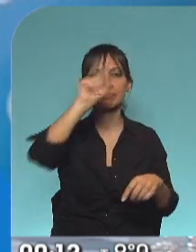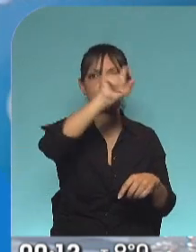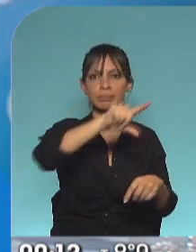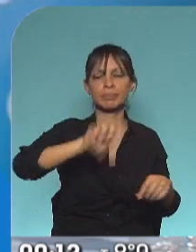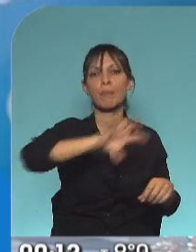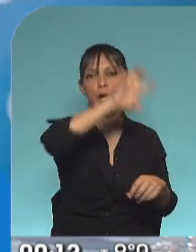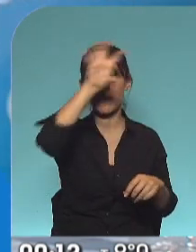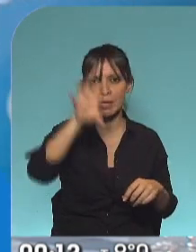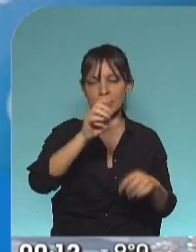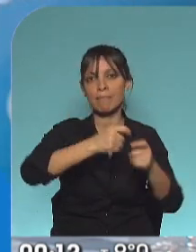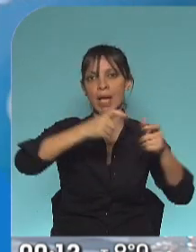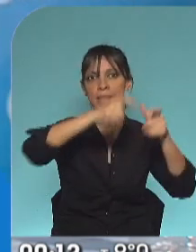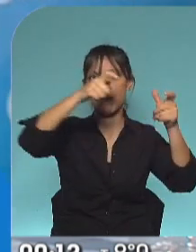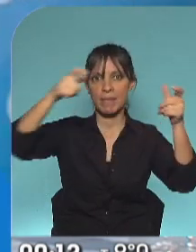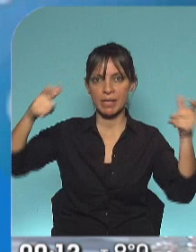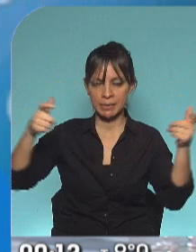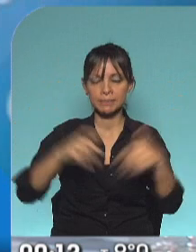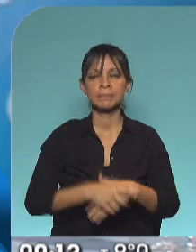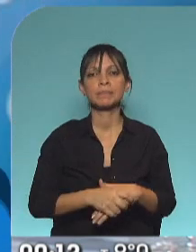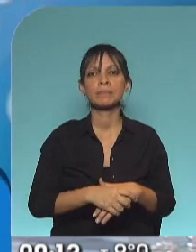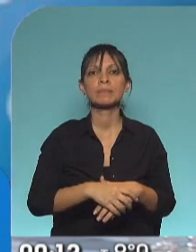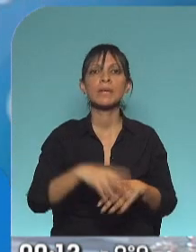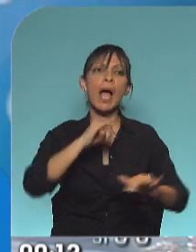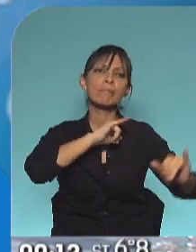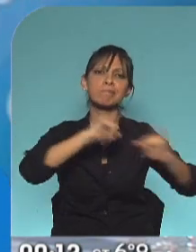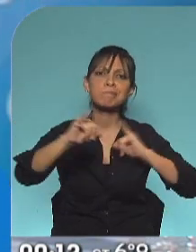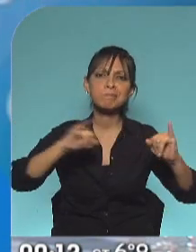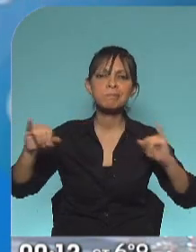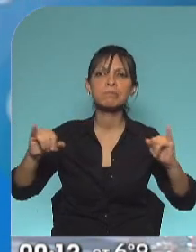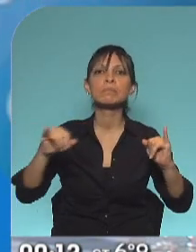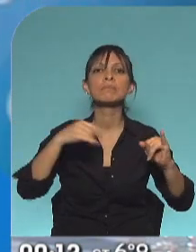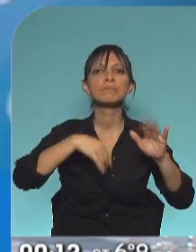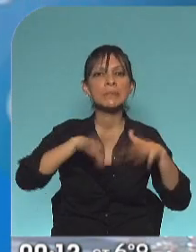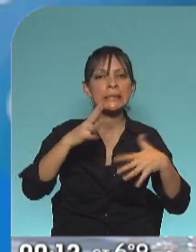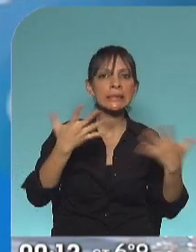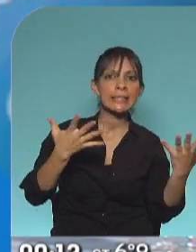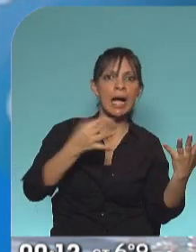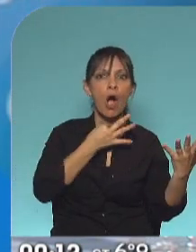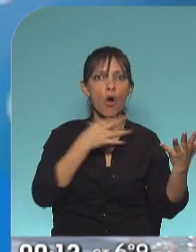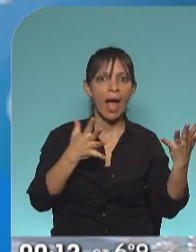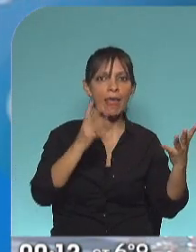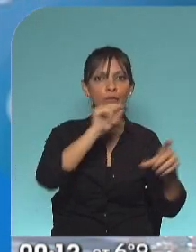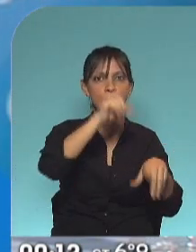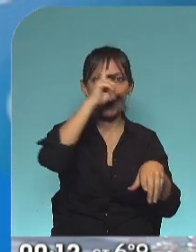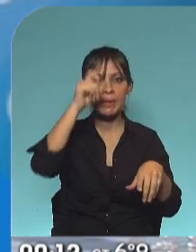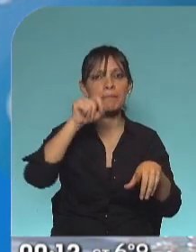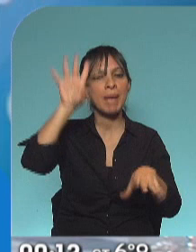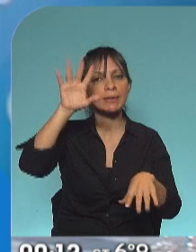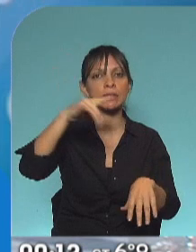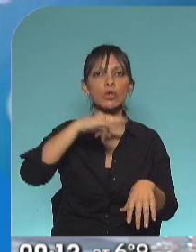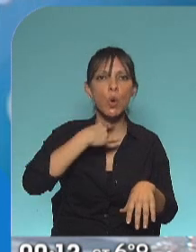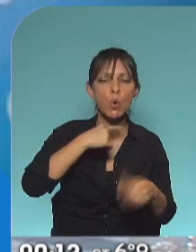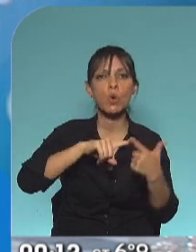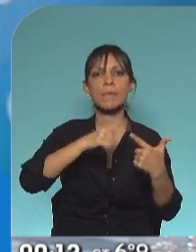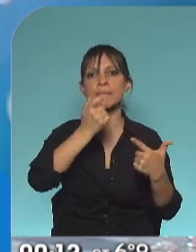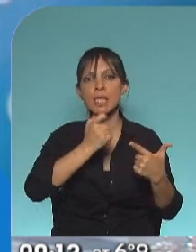de casos, con reporte de tensión en el sistema de salud en la provincia de Jujuy, la provincia